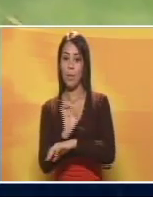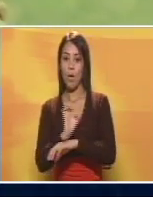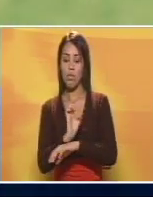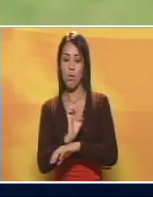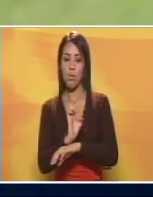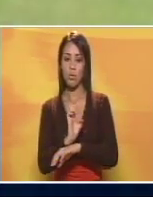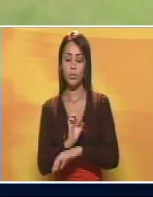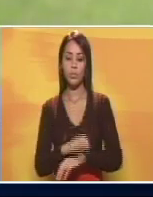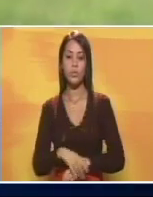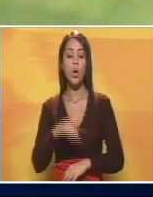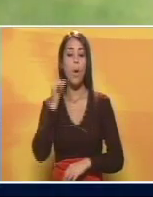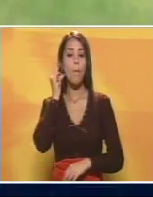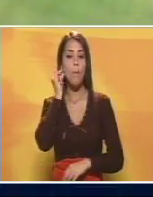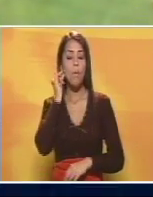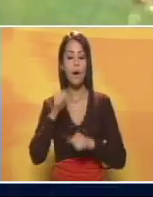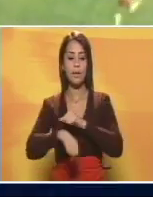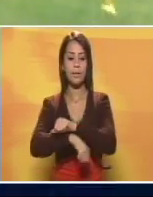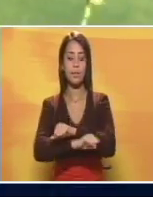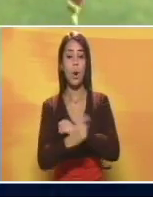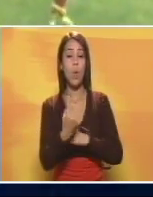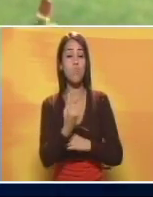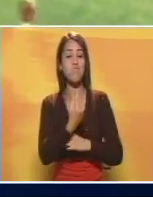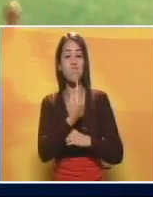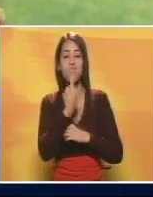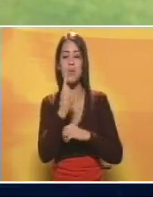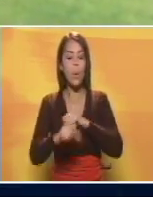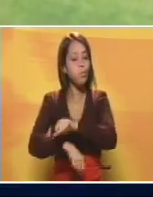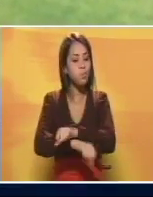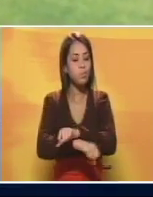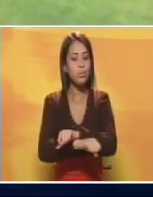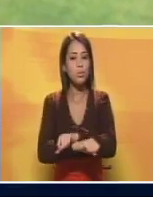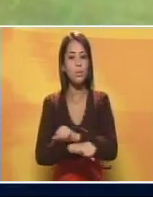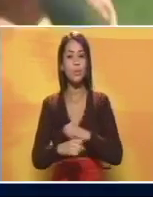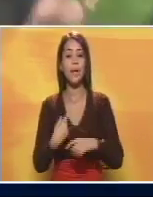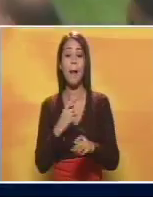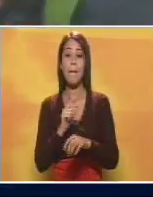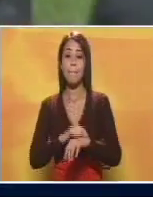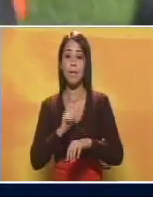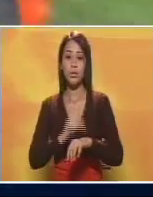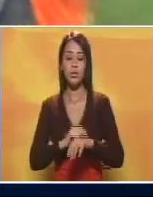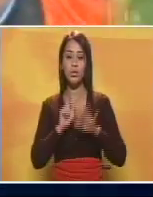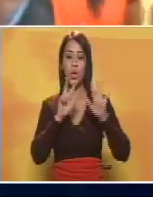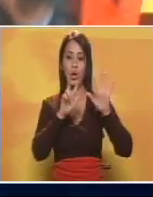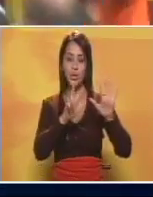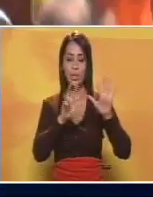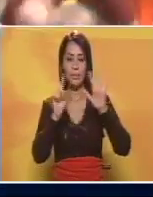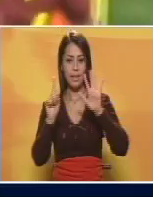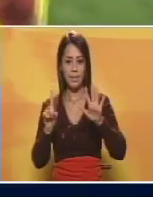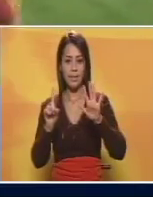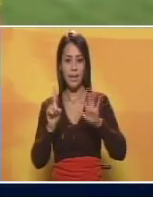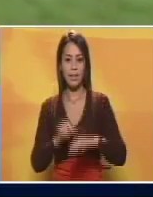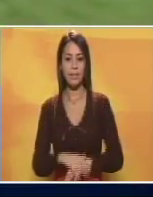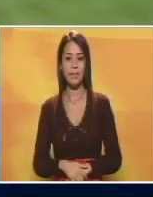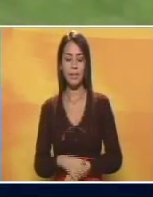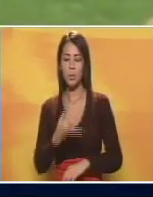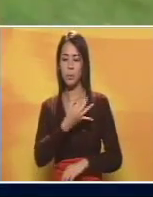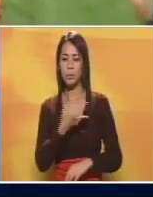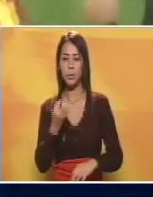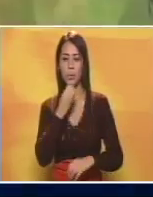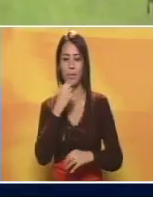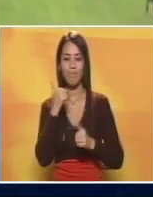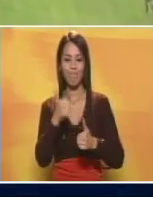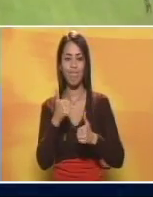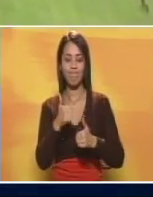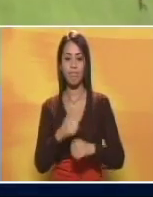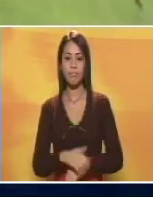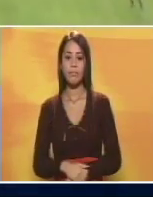Coquimbo. Deina Castellanos anotó el único tanto del compromiso al minuto 86 con un magistral cobro de tiro libre.